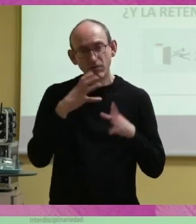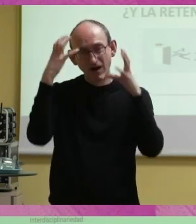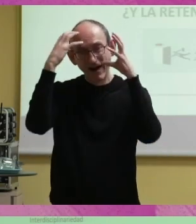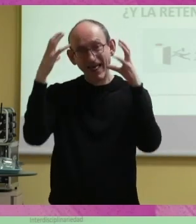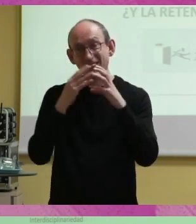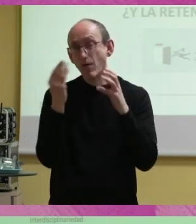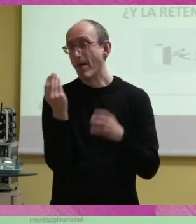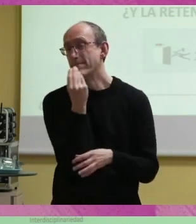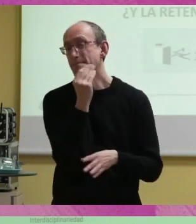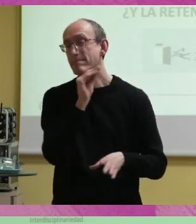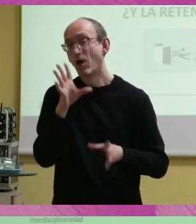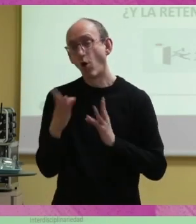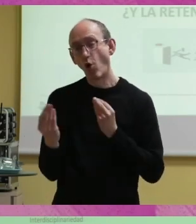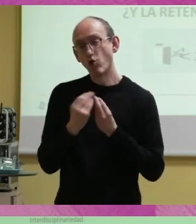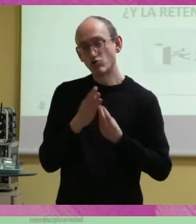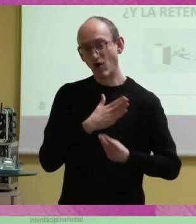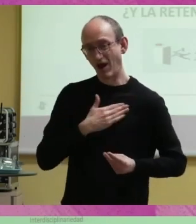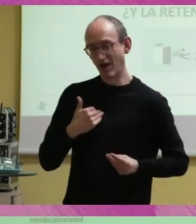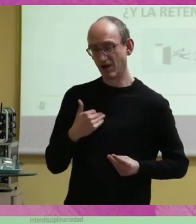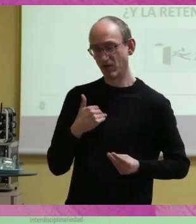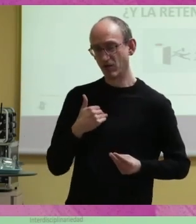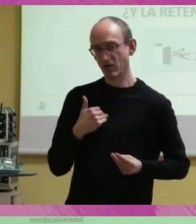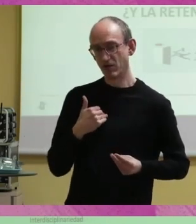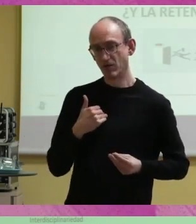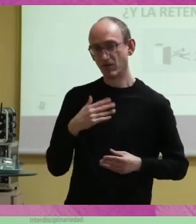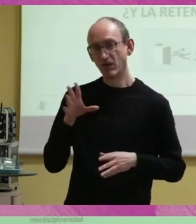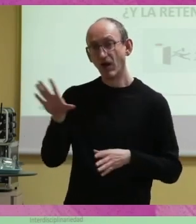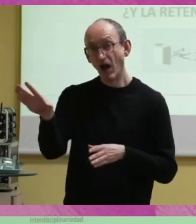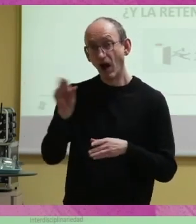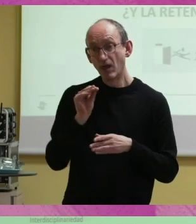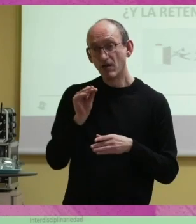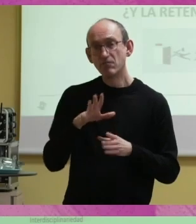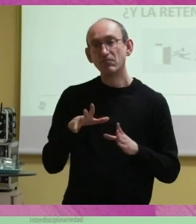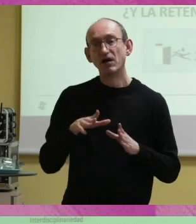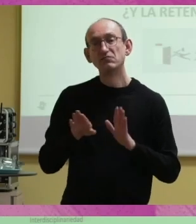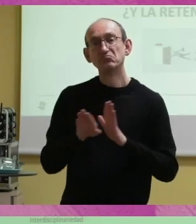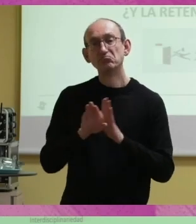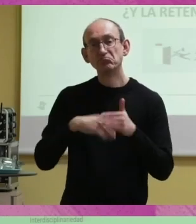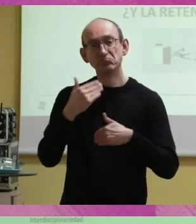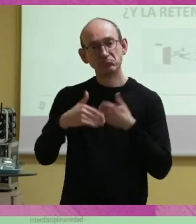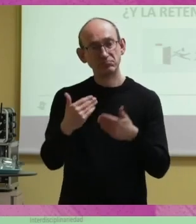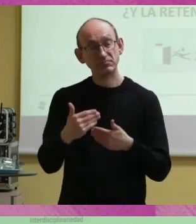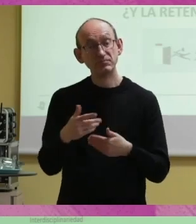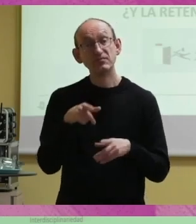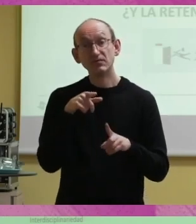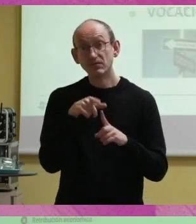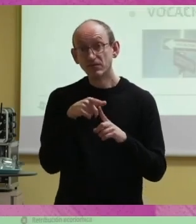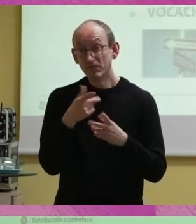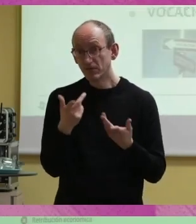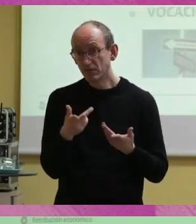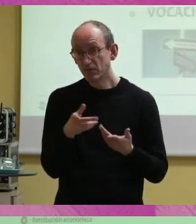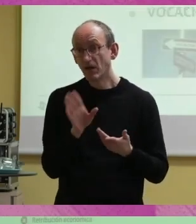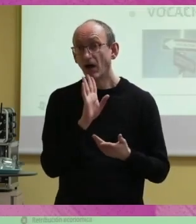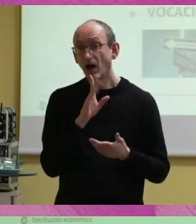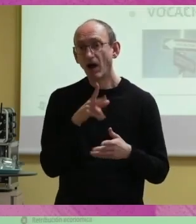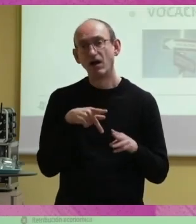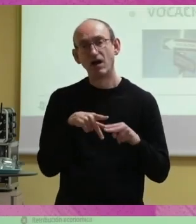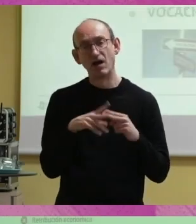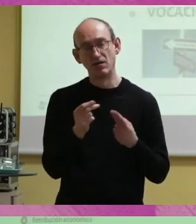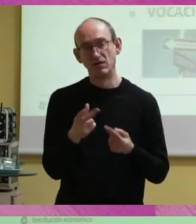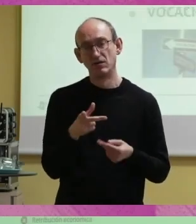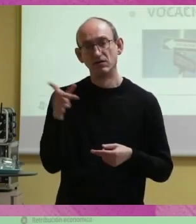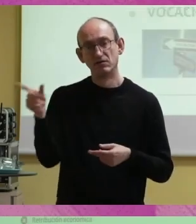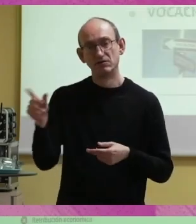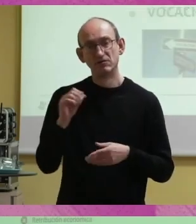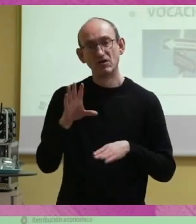por favor, con nosotros, pero no solo captarlos, retenerlos. Y para eso necesitamos herramientas. No les ofrecemos